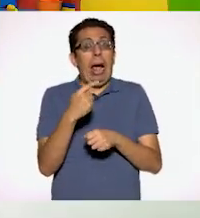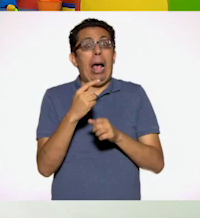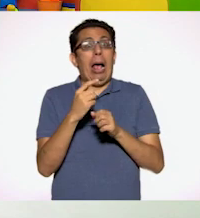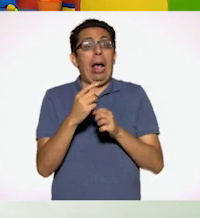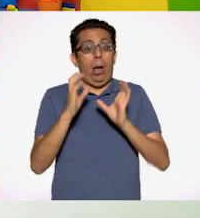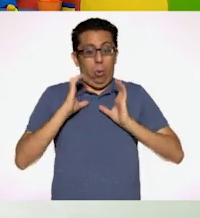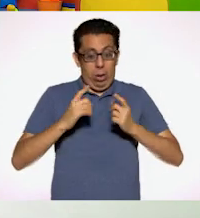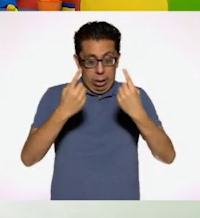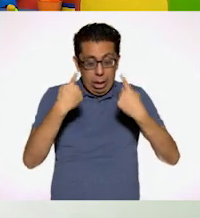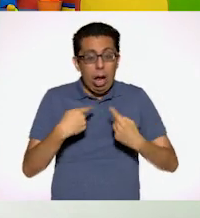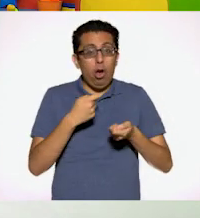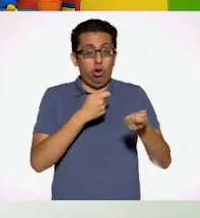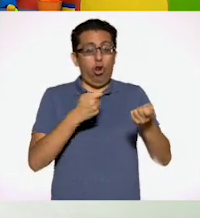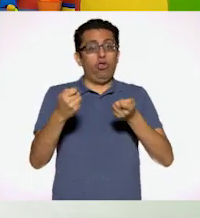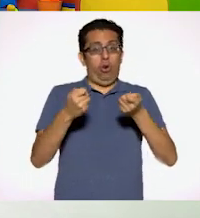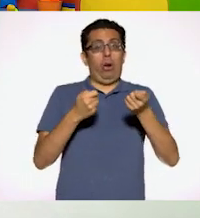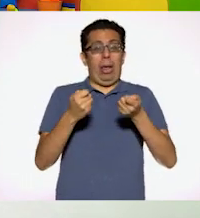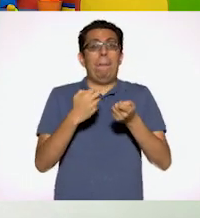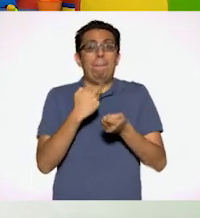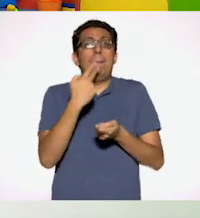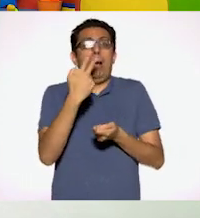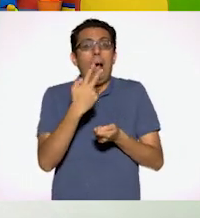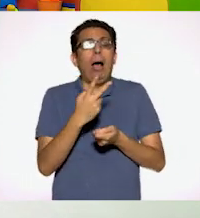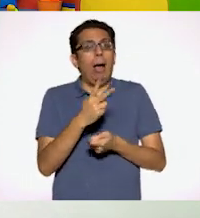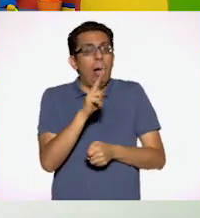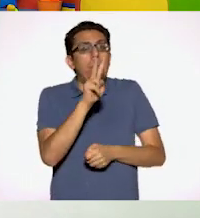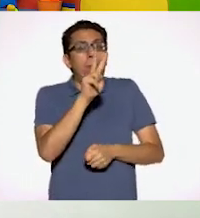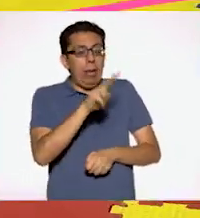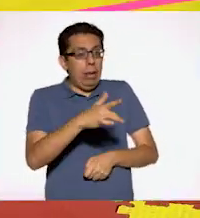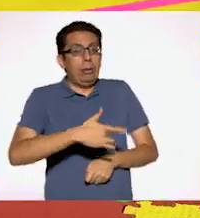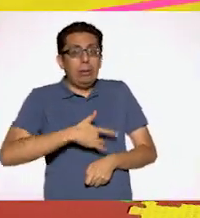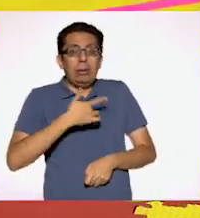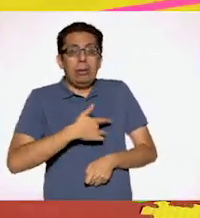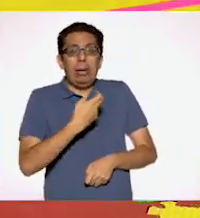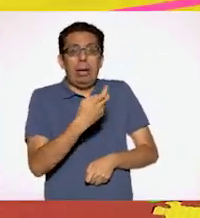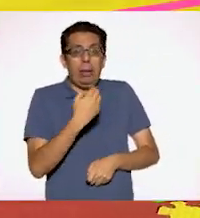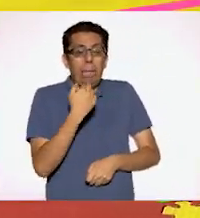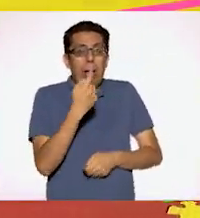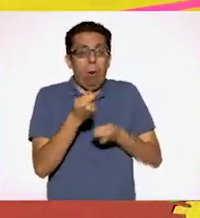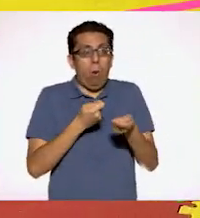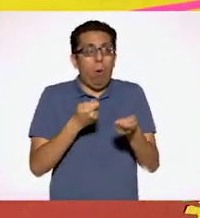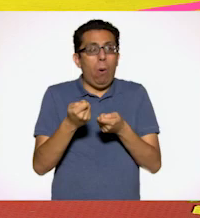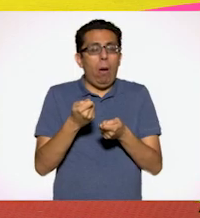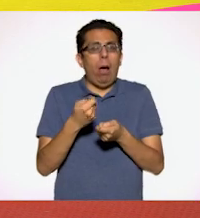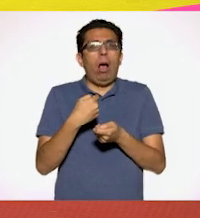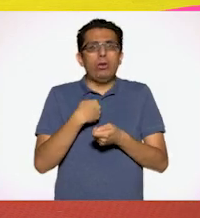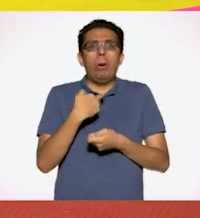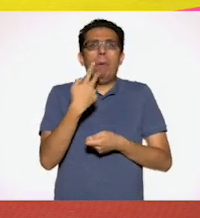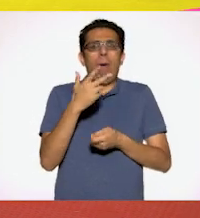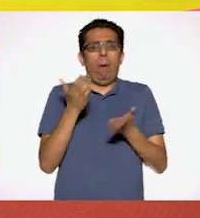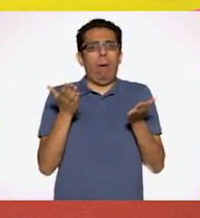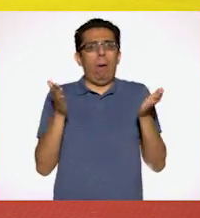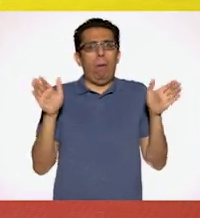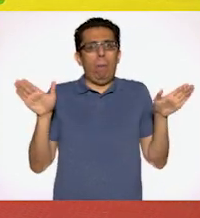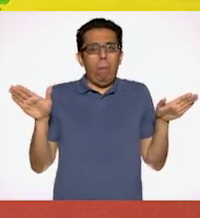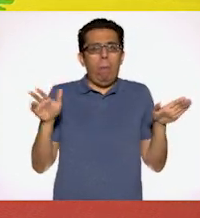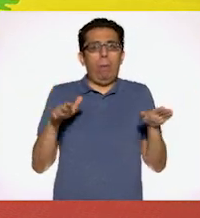cuerpo. Los estás separando. ¡Sí, es cierto! Muy bien. Puedo pasar mejor si abro los brazos.